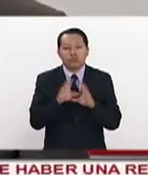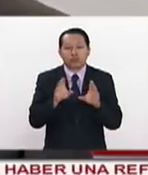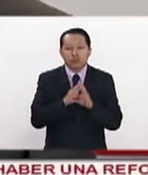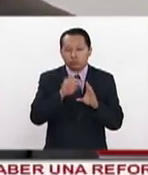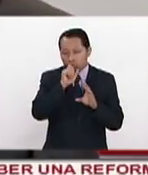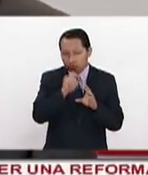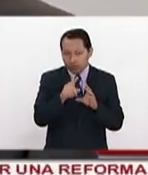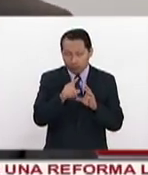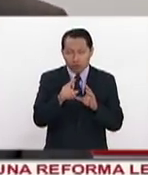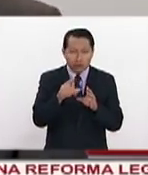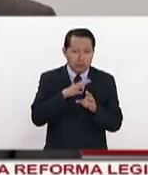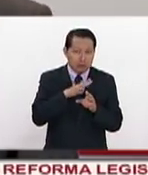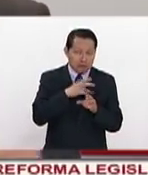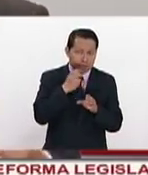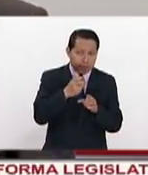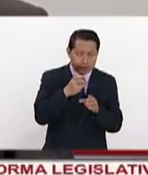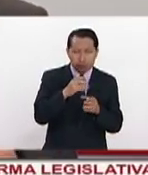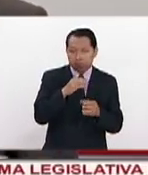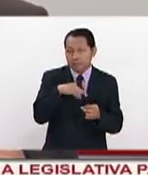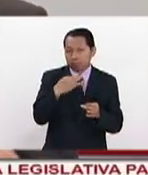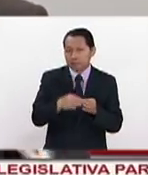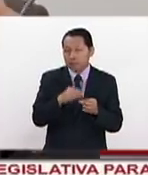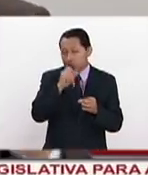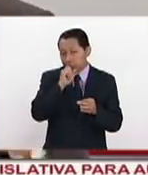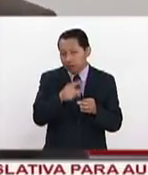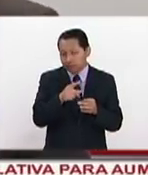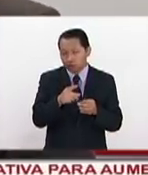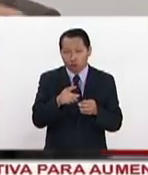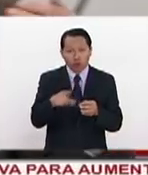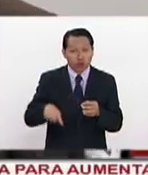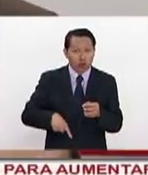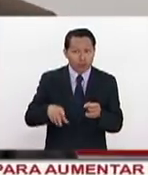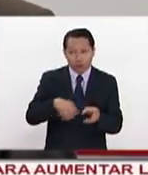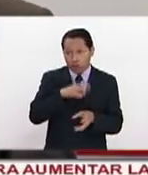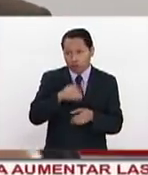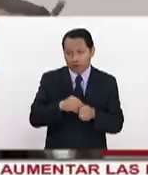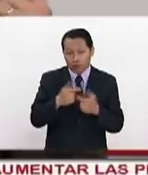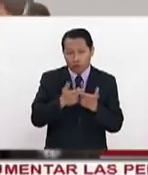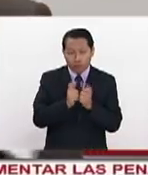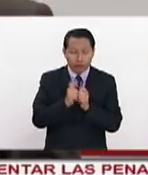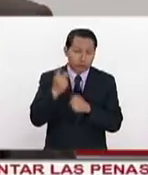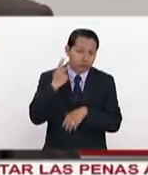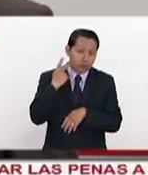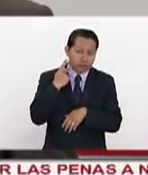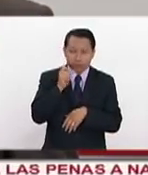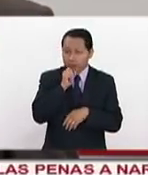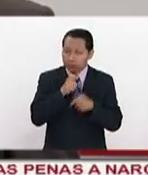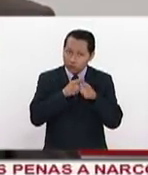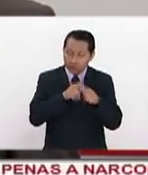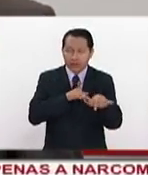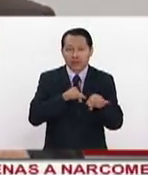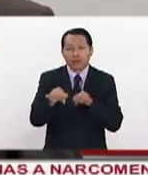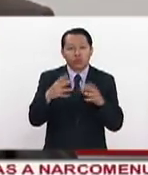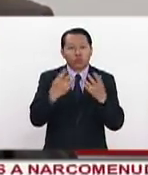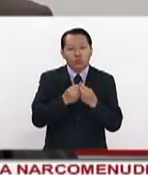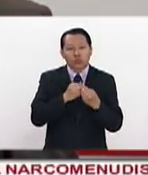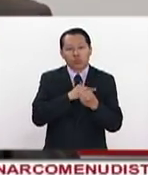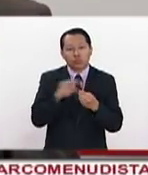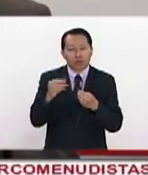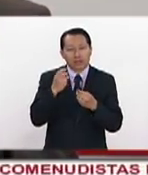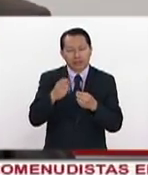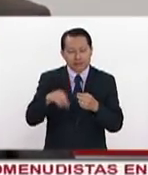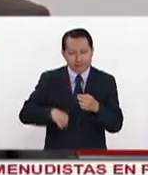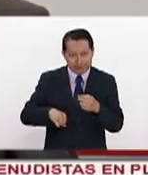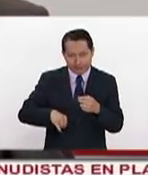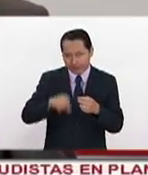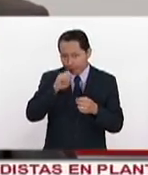se inscriben en este contexto, y lo cierto es que la acción de gobiernos de todos los partidos políticos seguimos trabajando de la mano para lograr nuestros